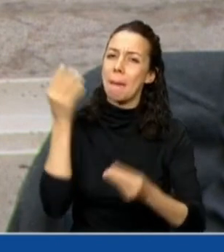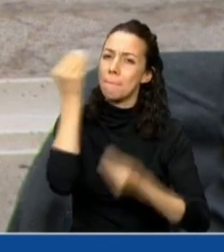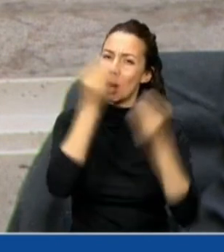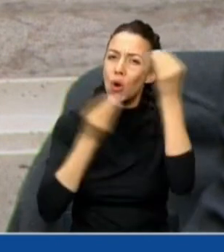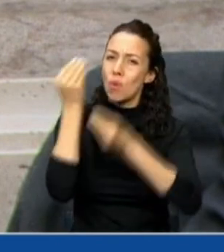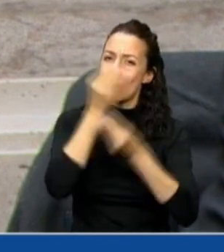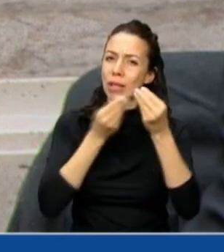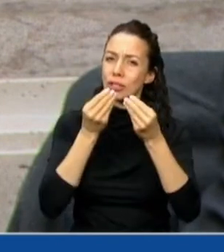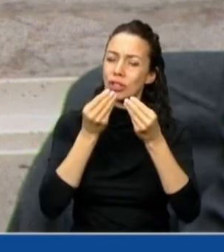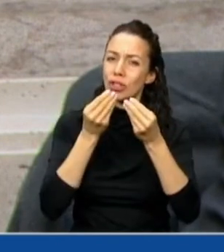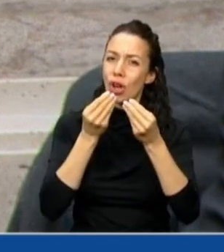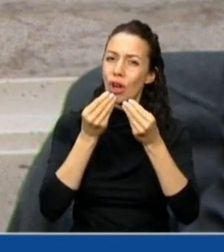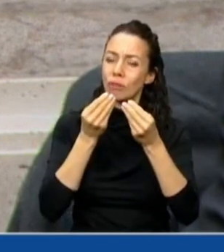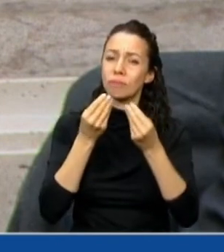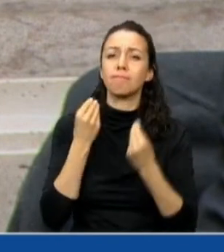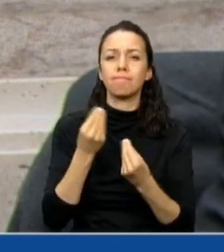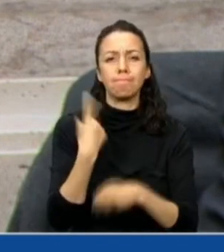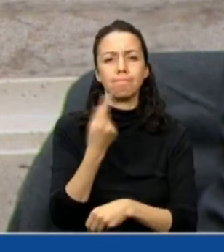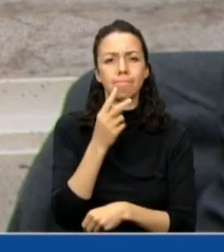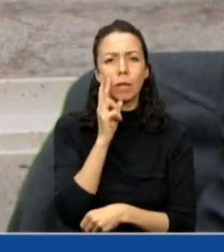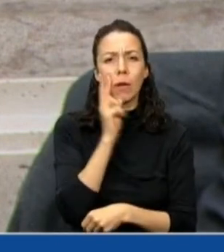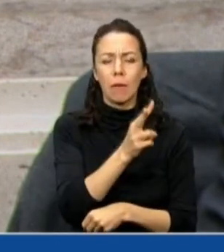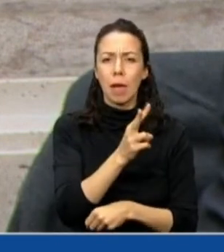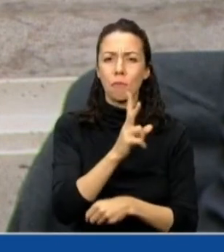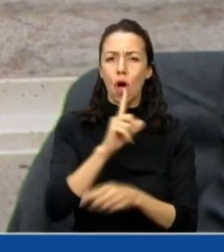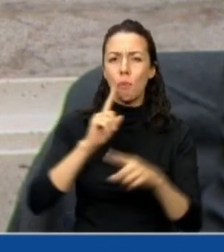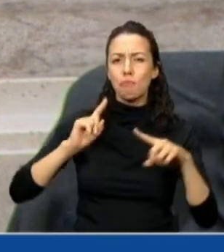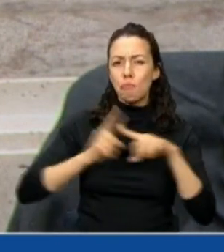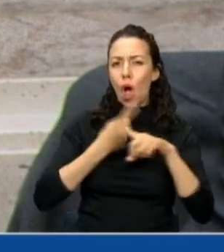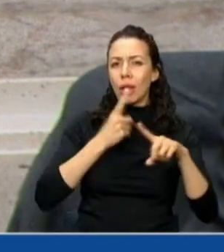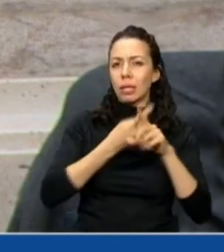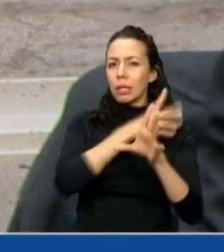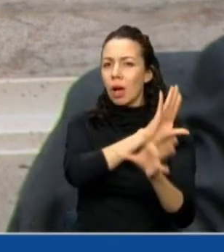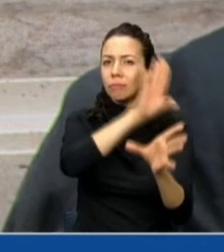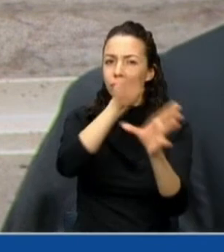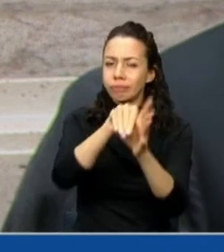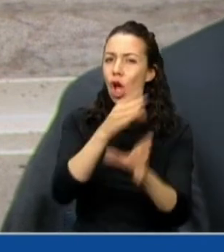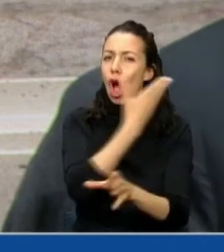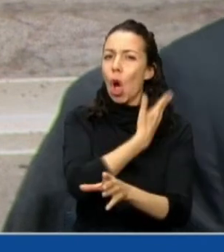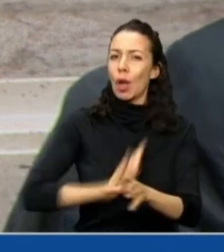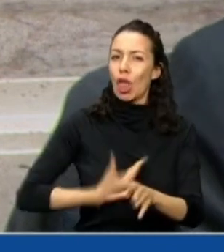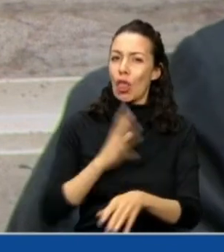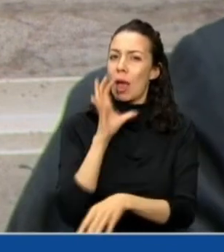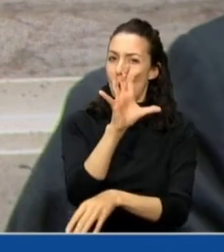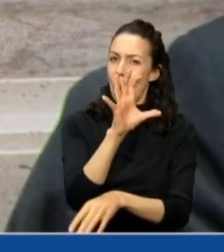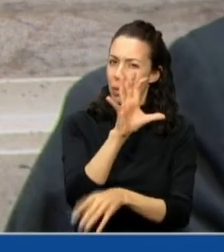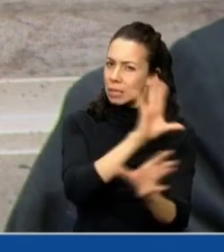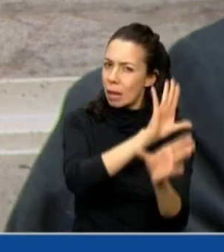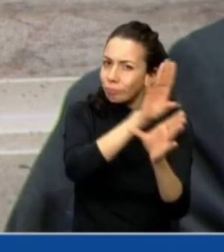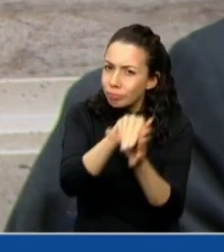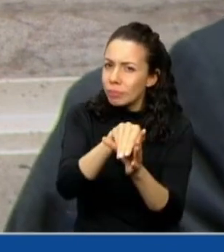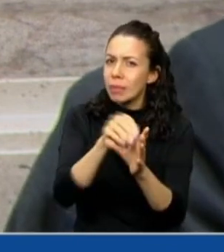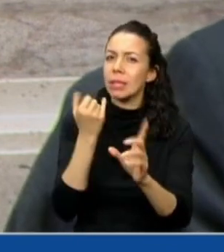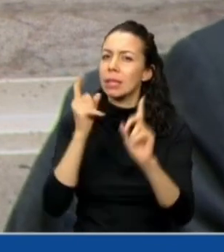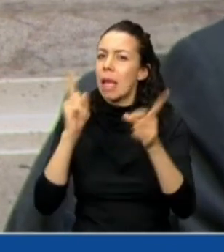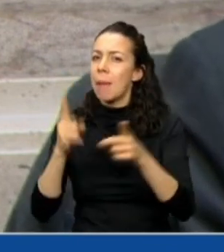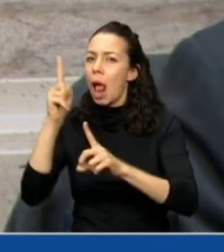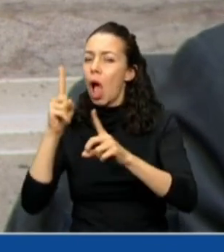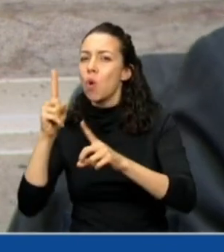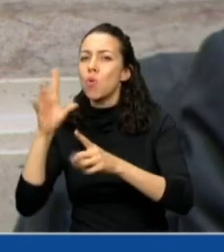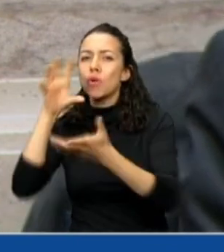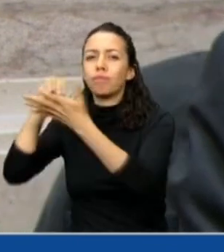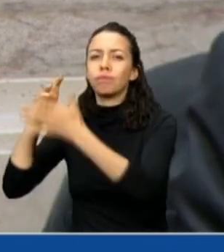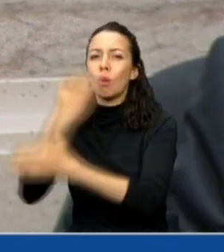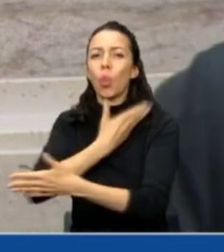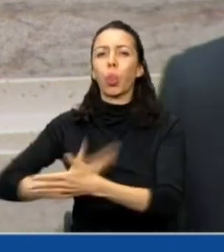porque vemos no solamente la intervención política, quizá del gobierno provincial, sino también de sectores patronales a